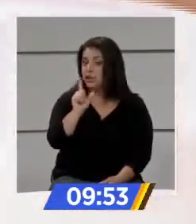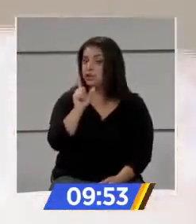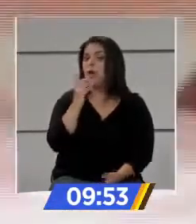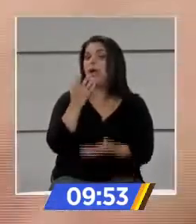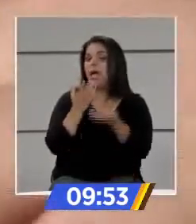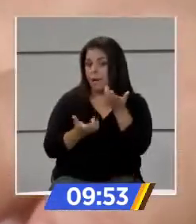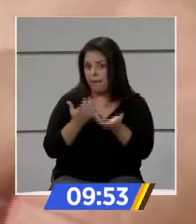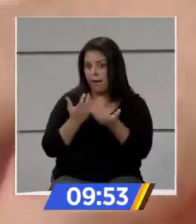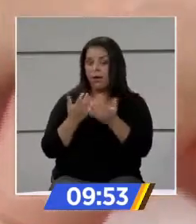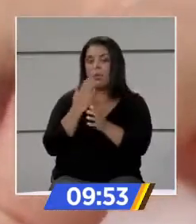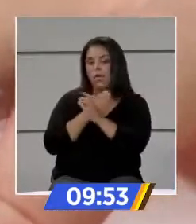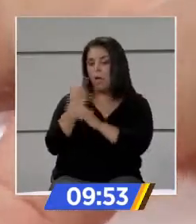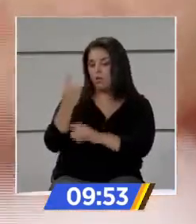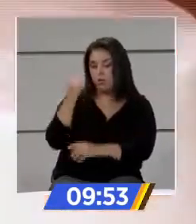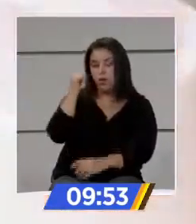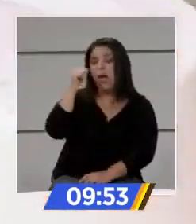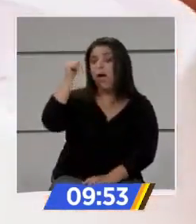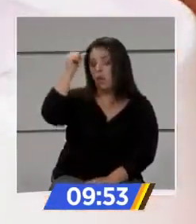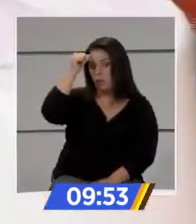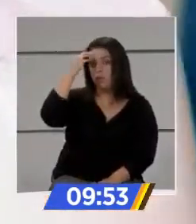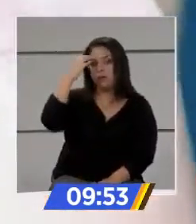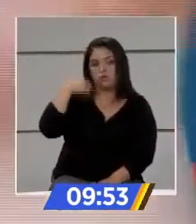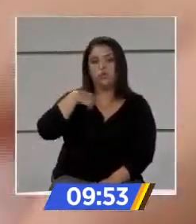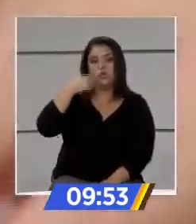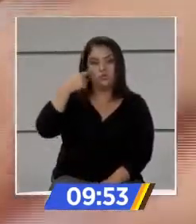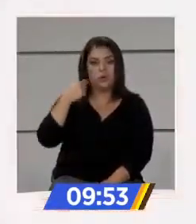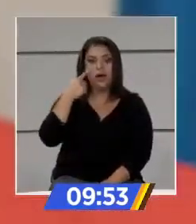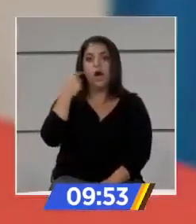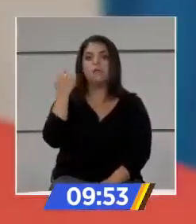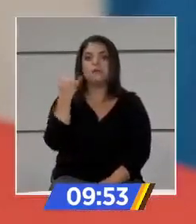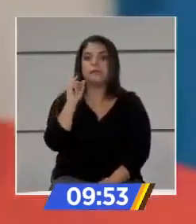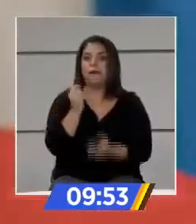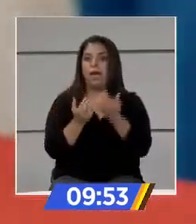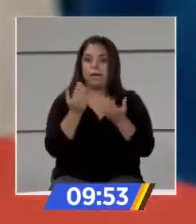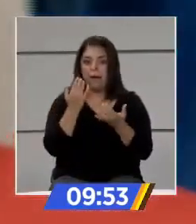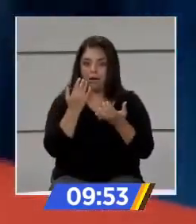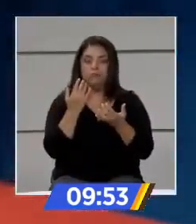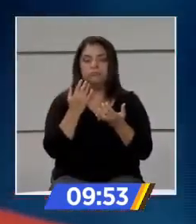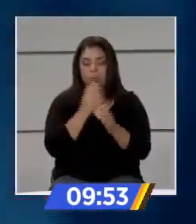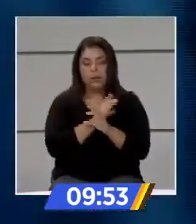yo voy a hacerle... No, bueno, me da miedo. Voy a hacerlo aquí, perdón.